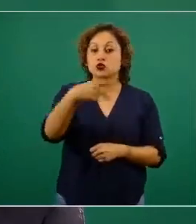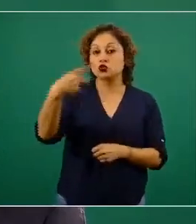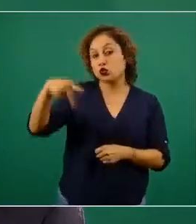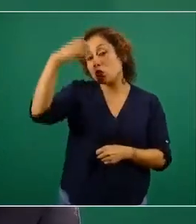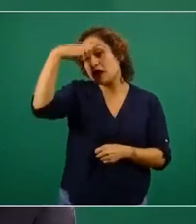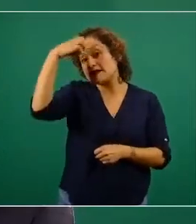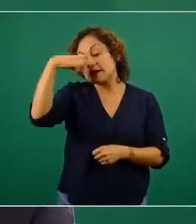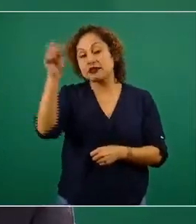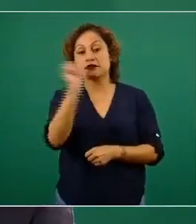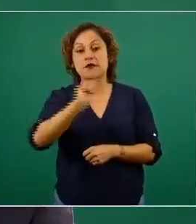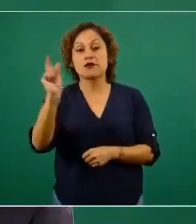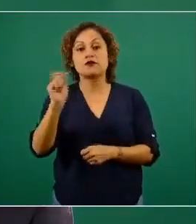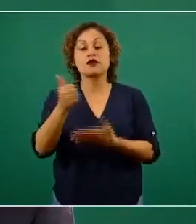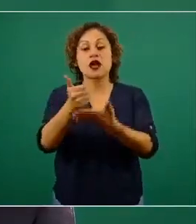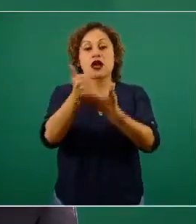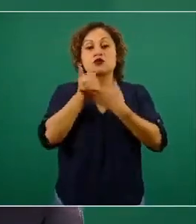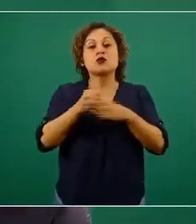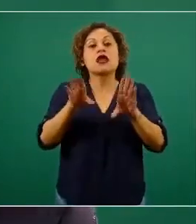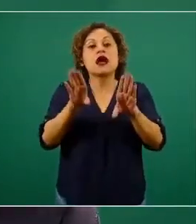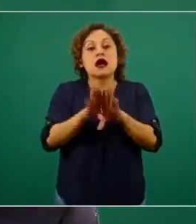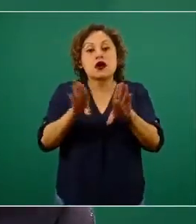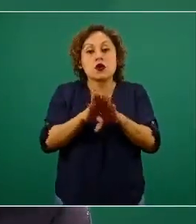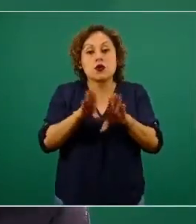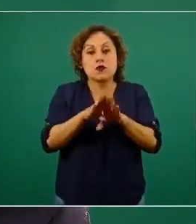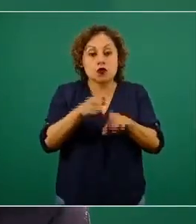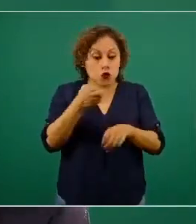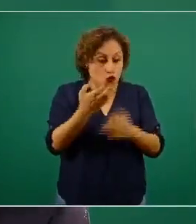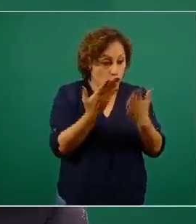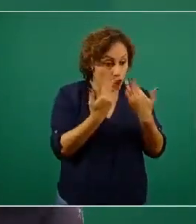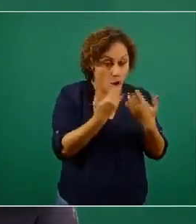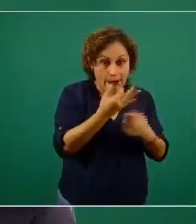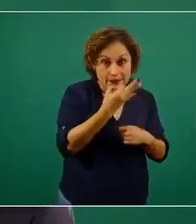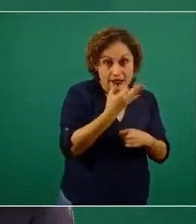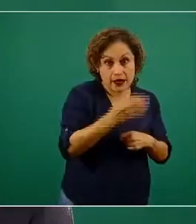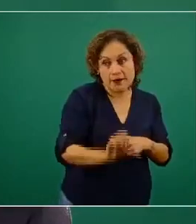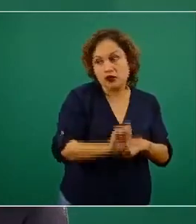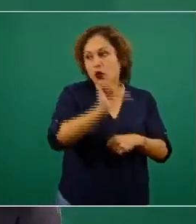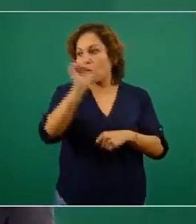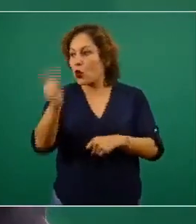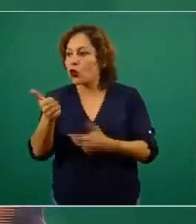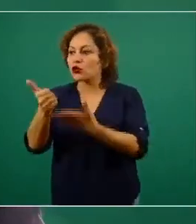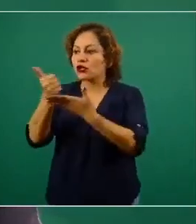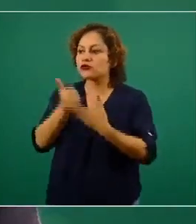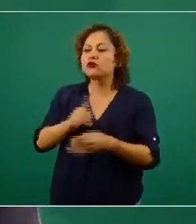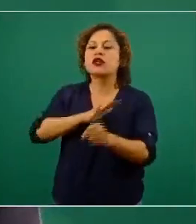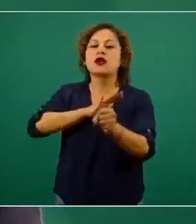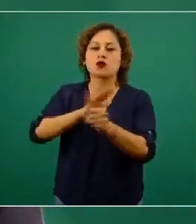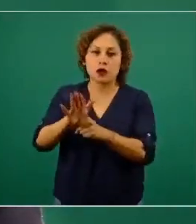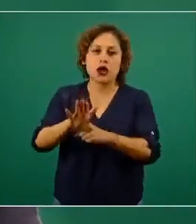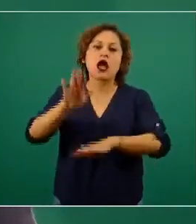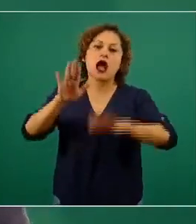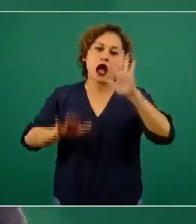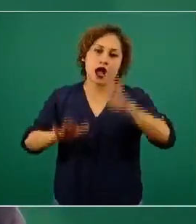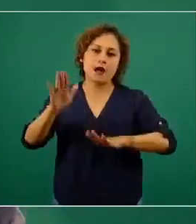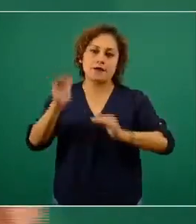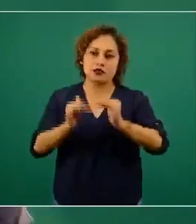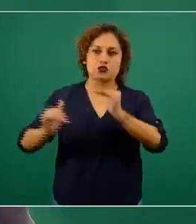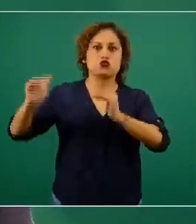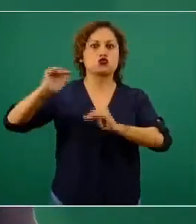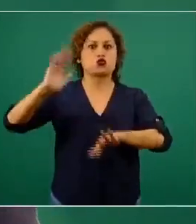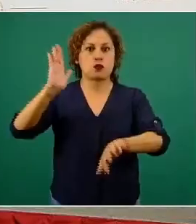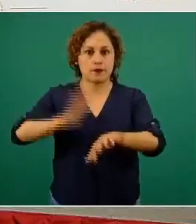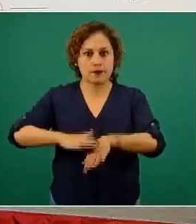cómo sustituir estos medicamentos con otros igualmente efectivos, en algunos casos más modernos, que podían